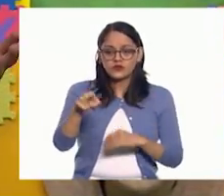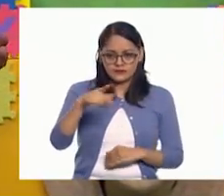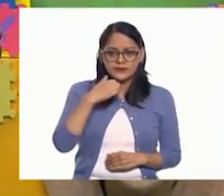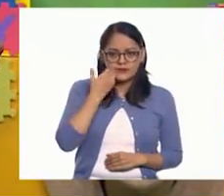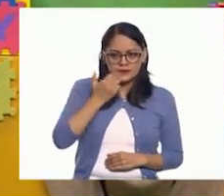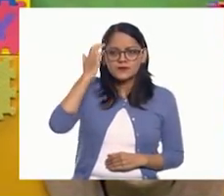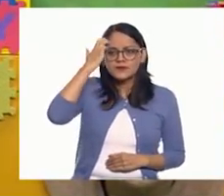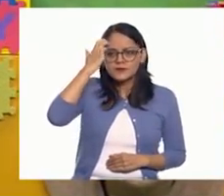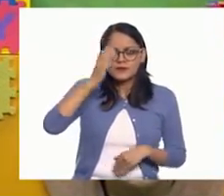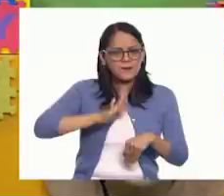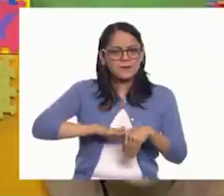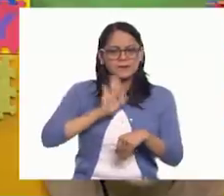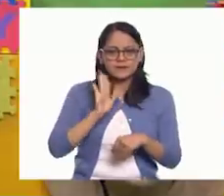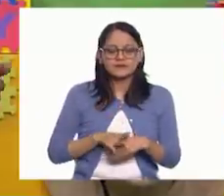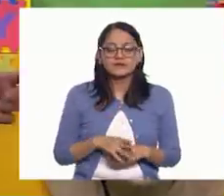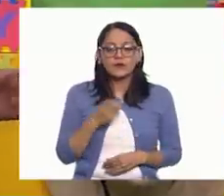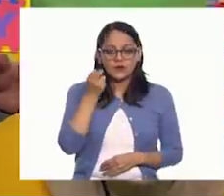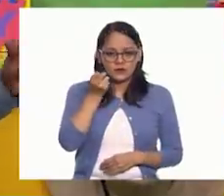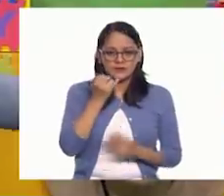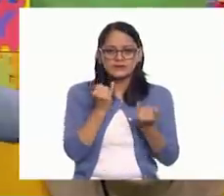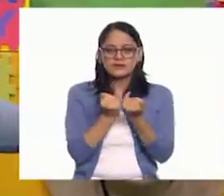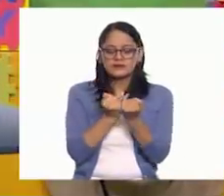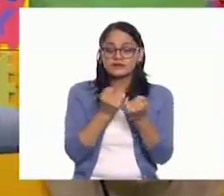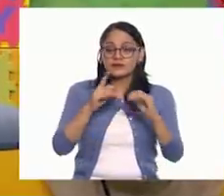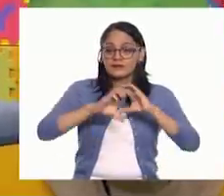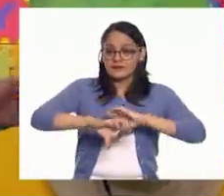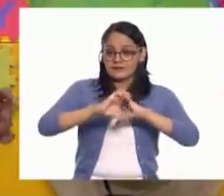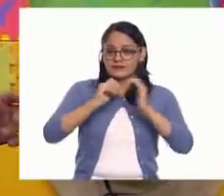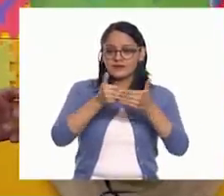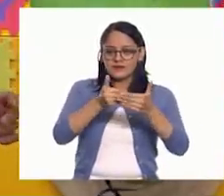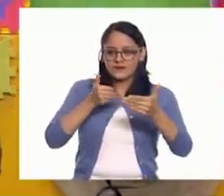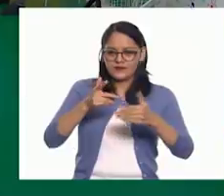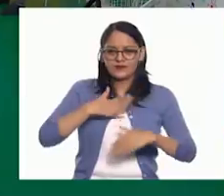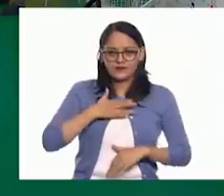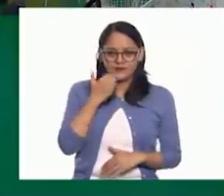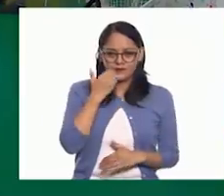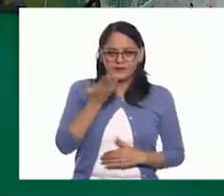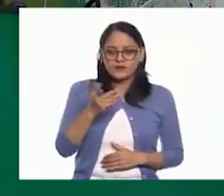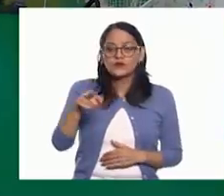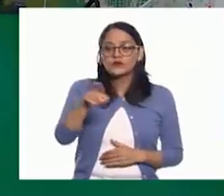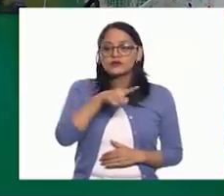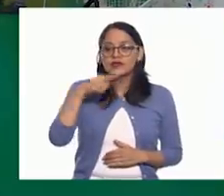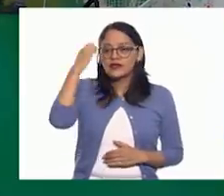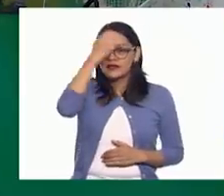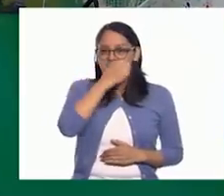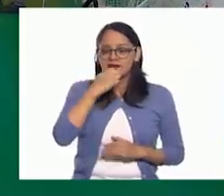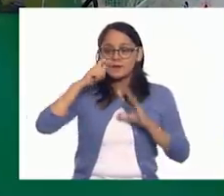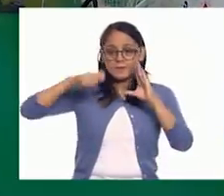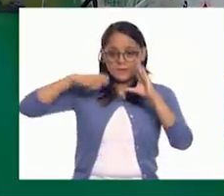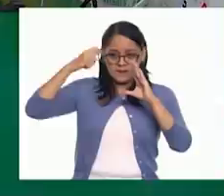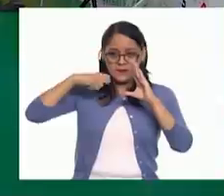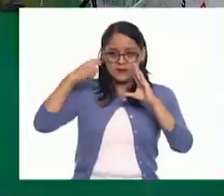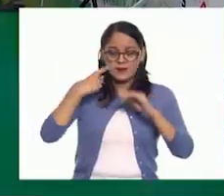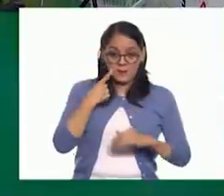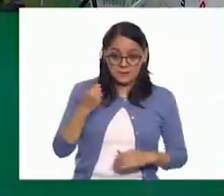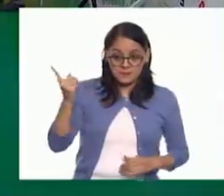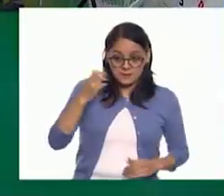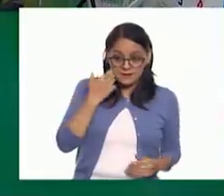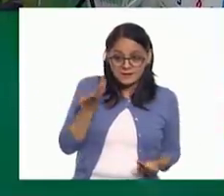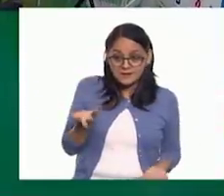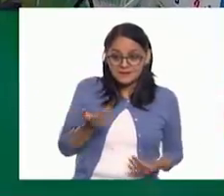conocer más. Y es por eso que antes de esta canción yo quisiera que observen el siguiente video las niñas y los niños, ¿le